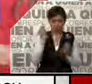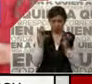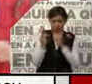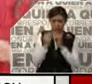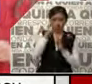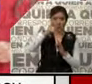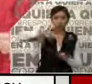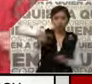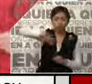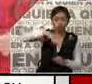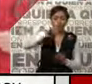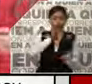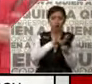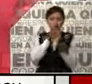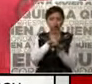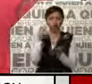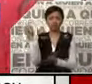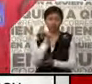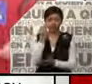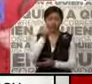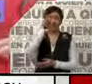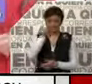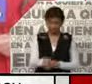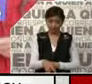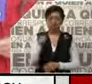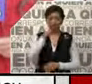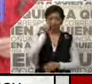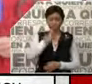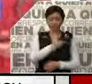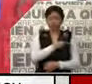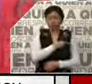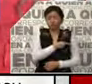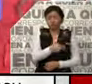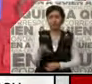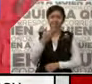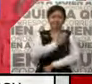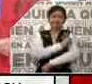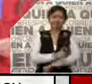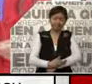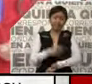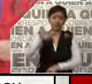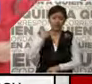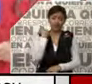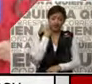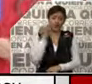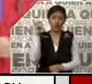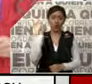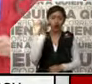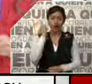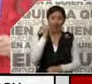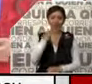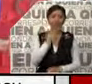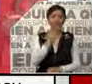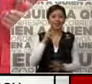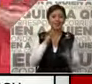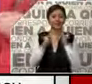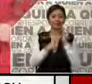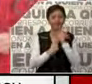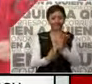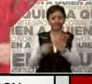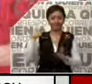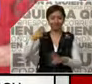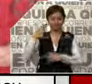a buscar esa ayuda que tanto necesitan porque de verdad viven en extrema pobreza. Esperamos tener pronto muy buenas noticias. Este es mi reporte, muy buenos